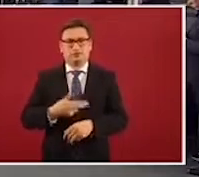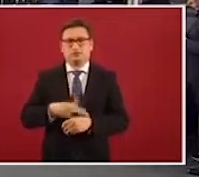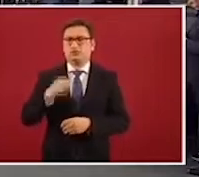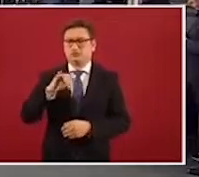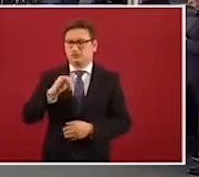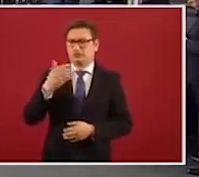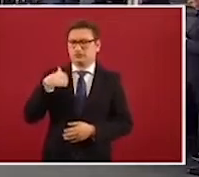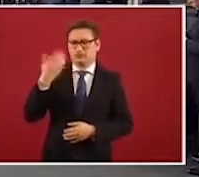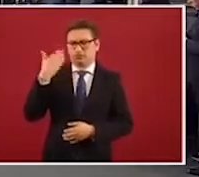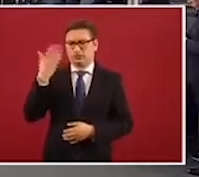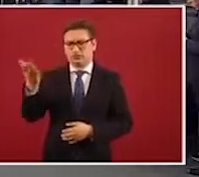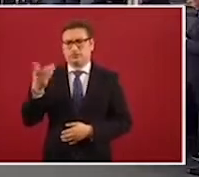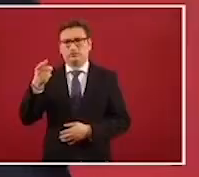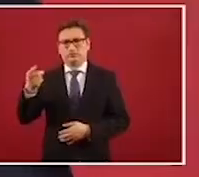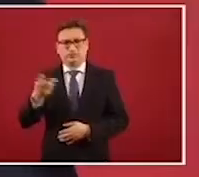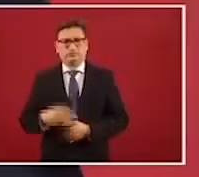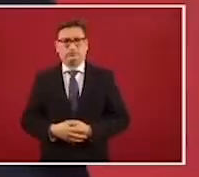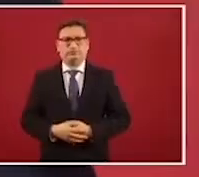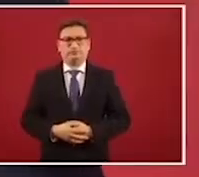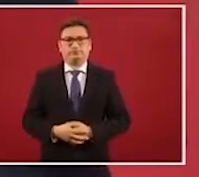pedí al canciller,